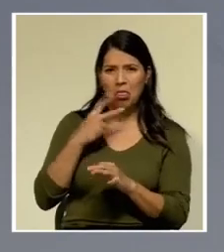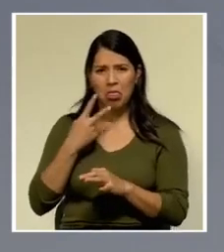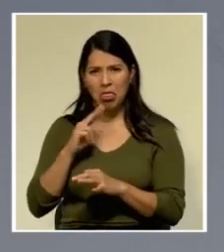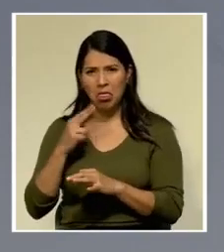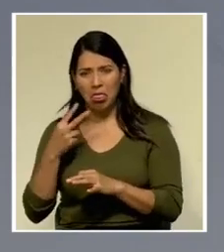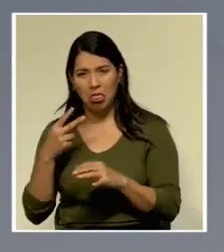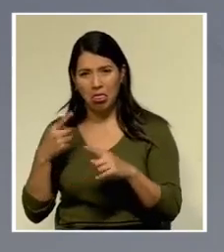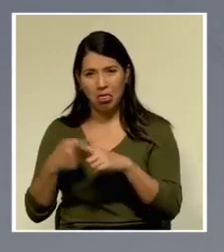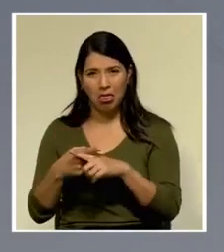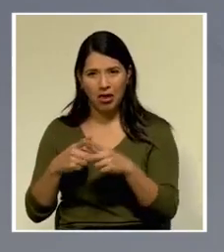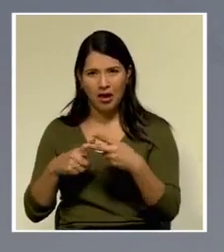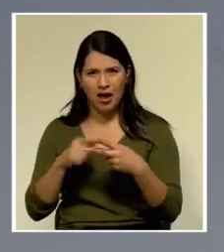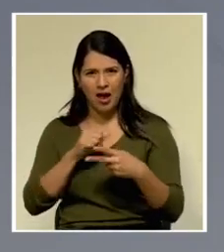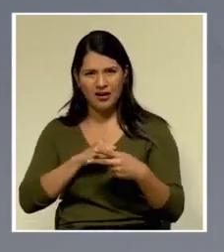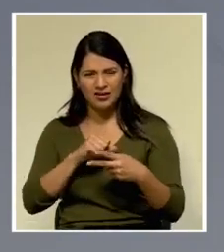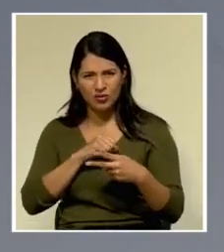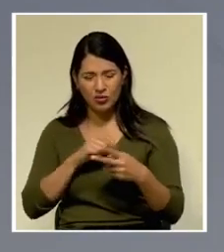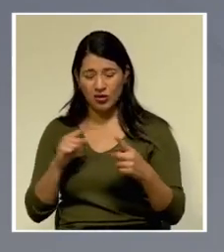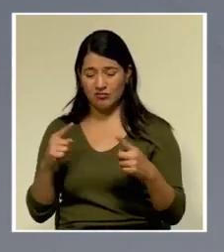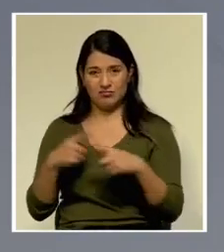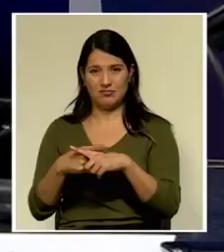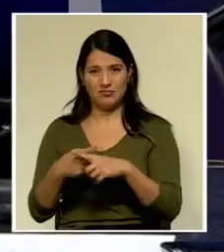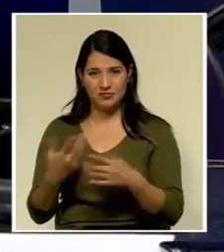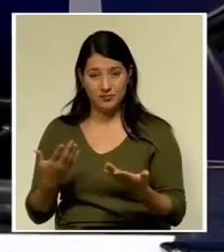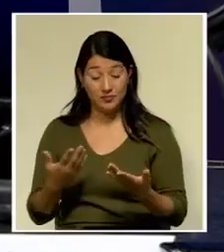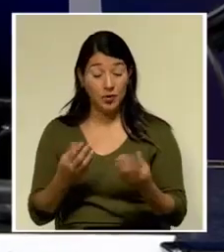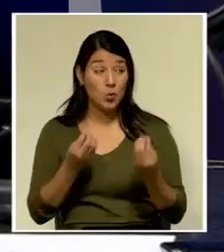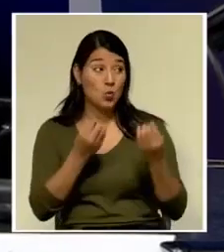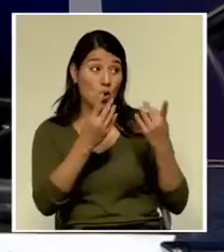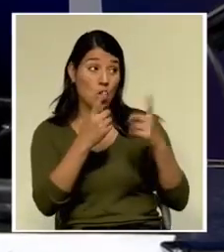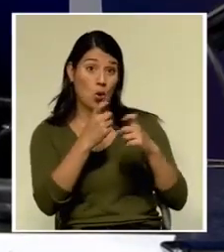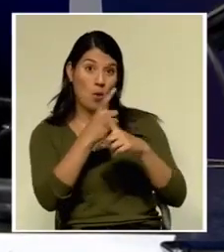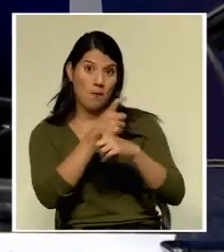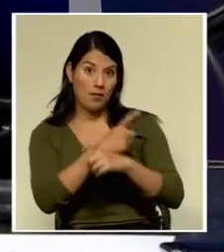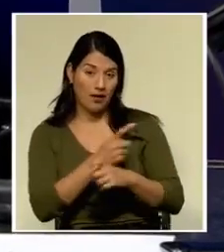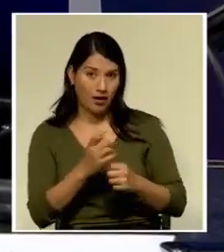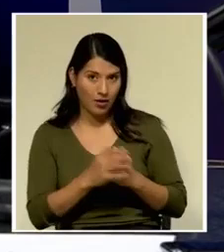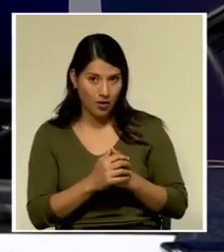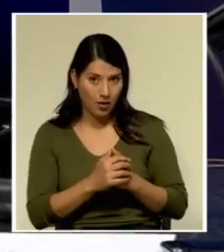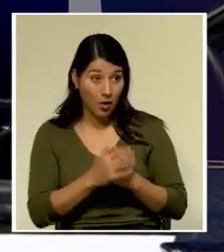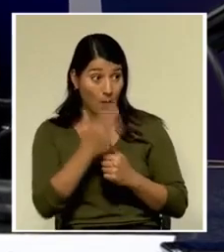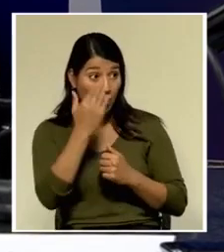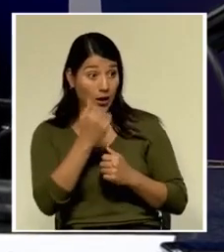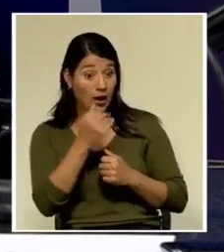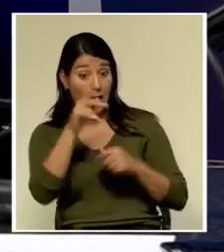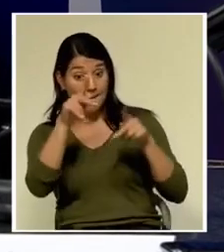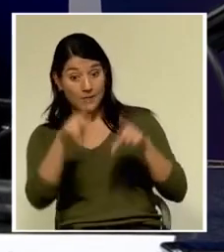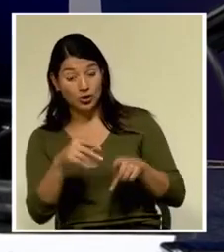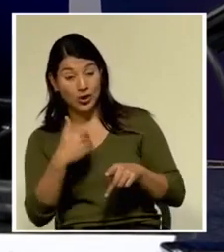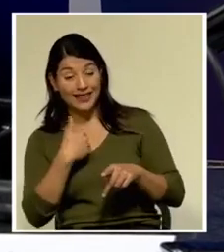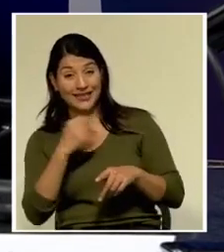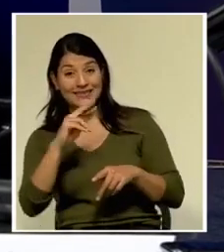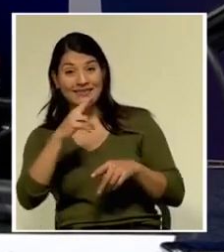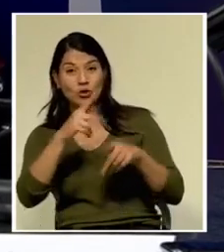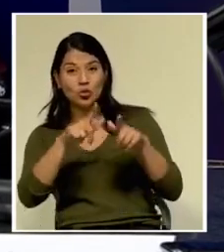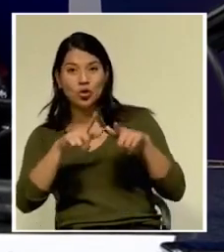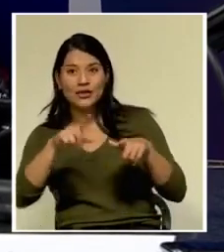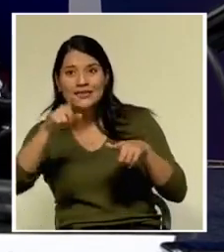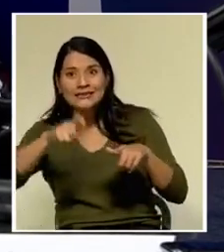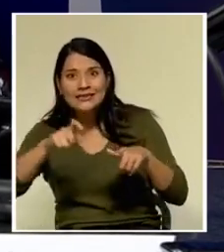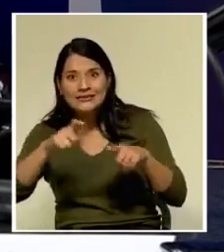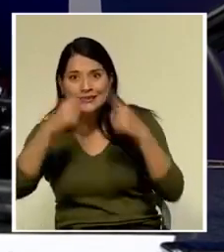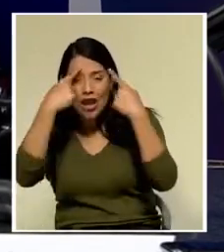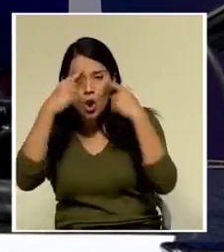igualmente contradictorias. Qué complejo, Ernesto, porque tratándose de la persona que va en el segundo lugar y que necesita generar muchas